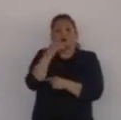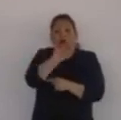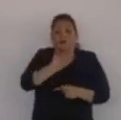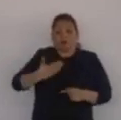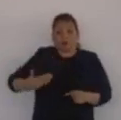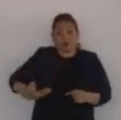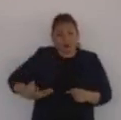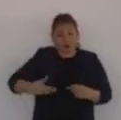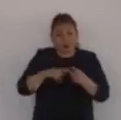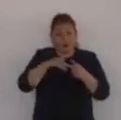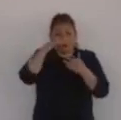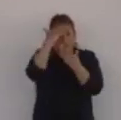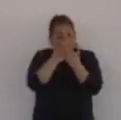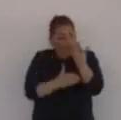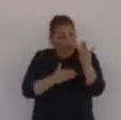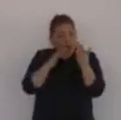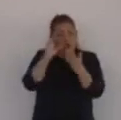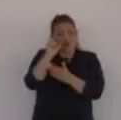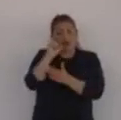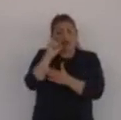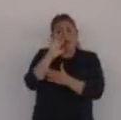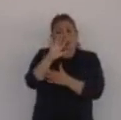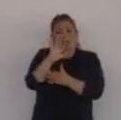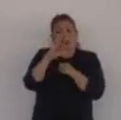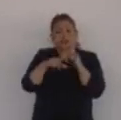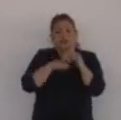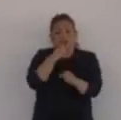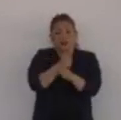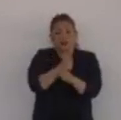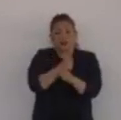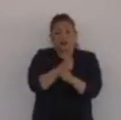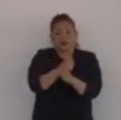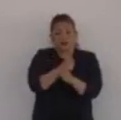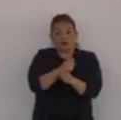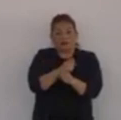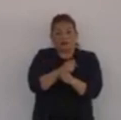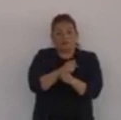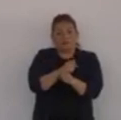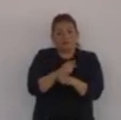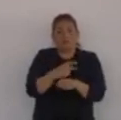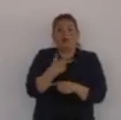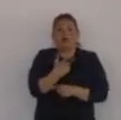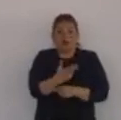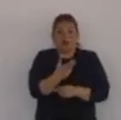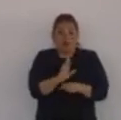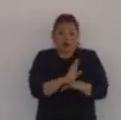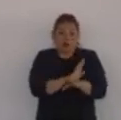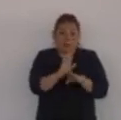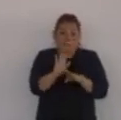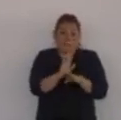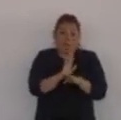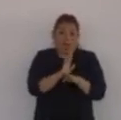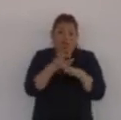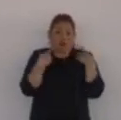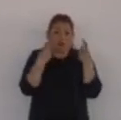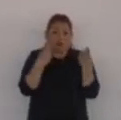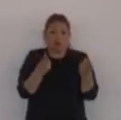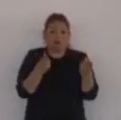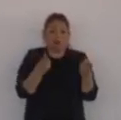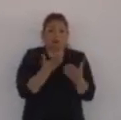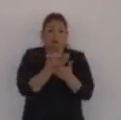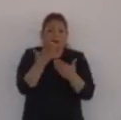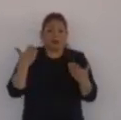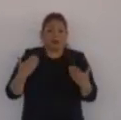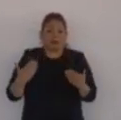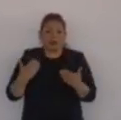se redujera la edad a 65 años y que este beneficio se entregara